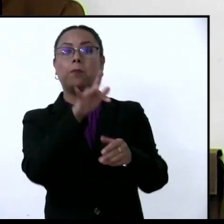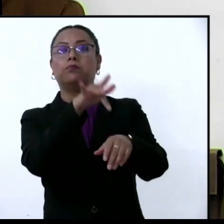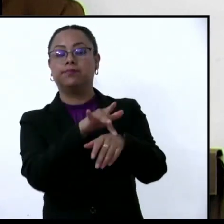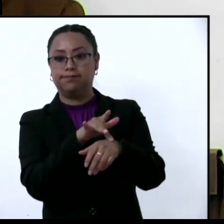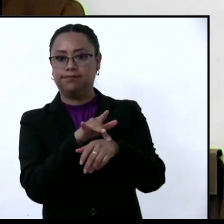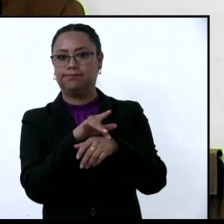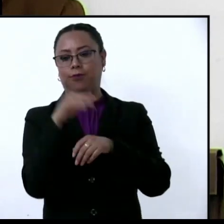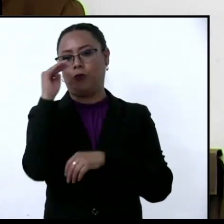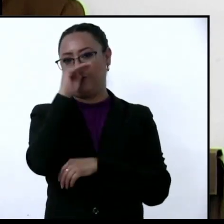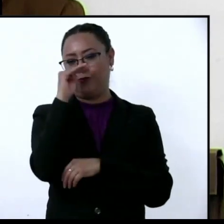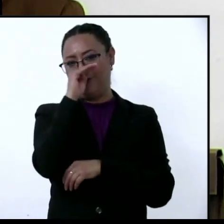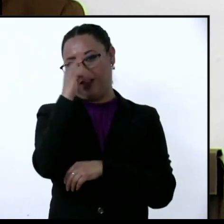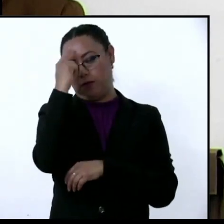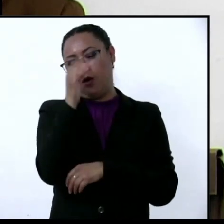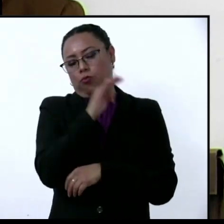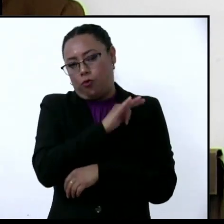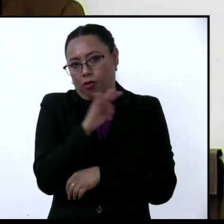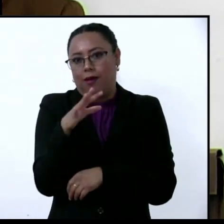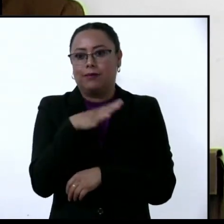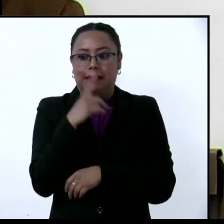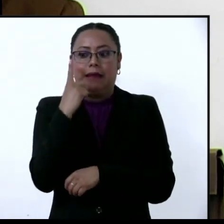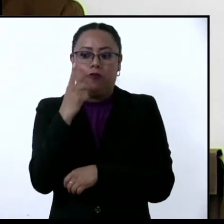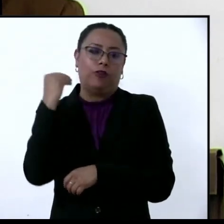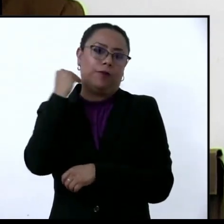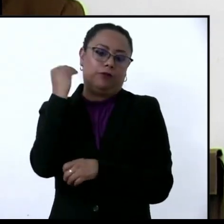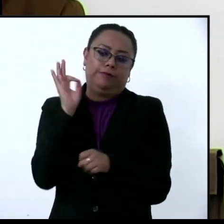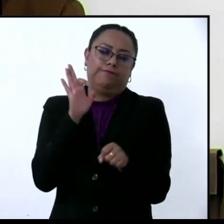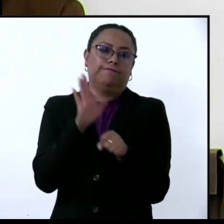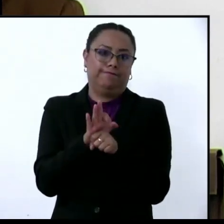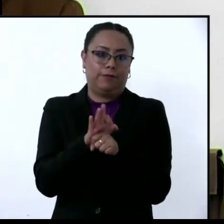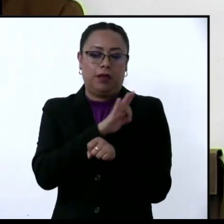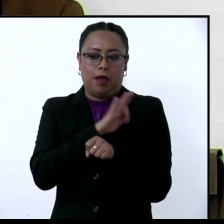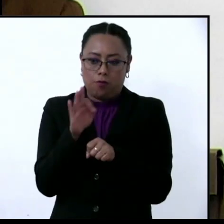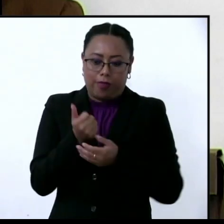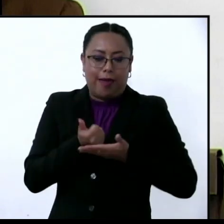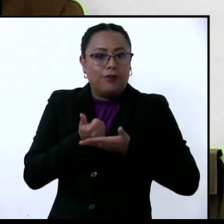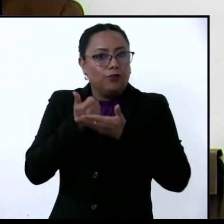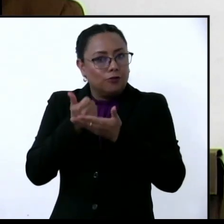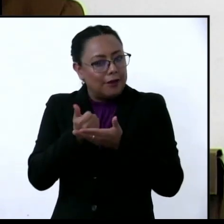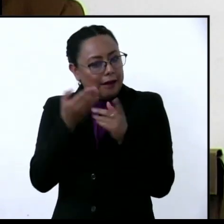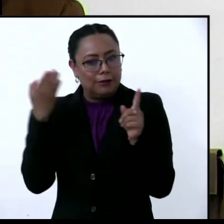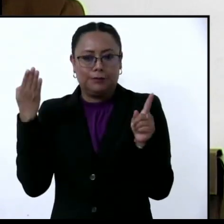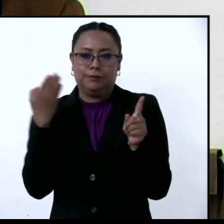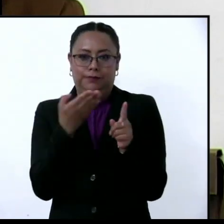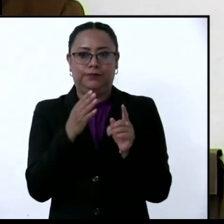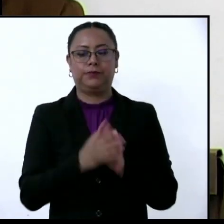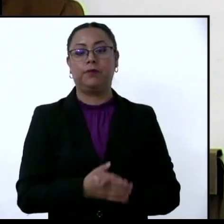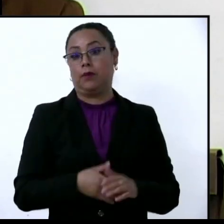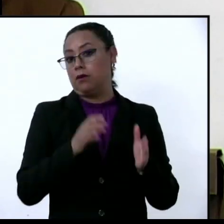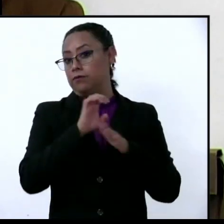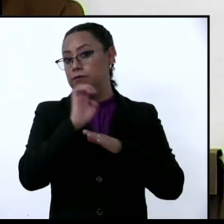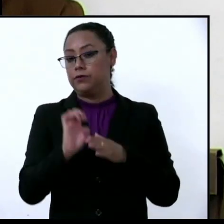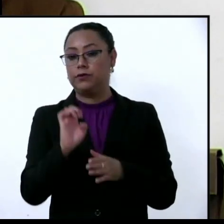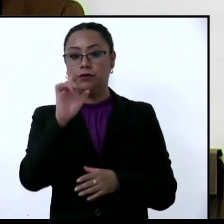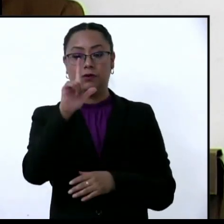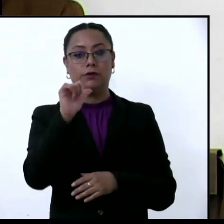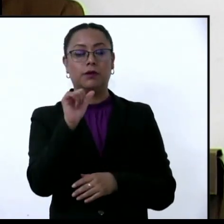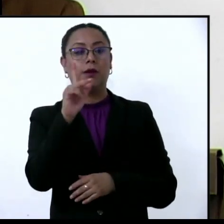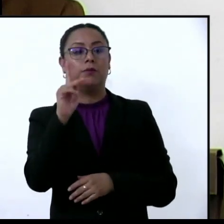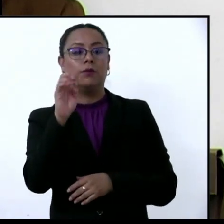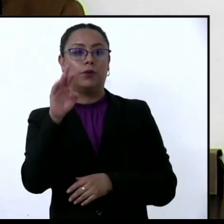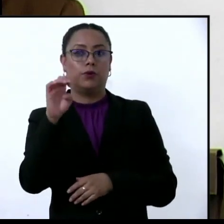población a contar con una defensa que les asista de manera directa. La Procuraduría puede realizar procesos